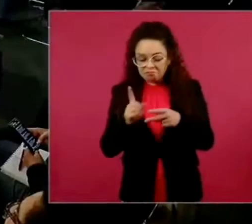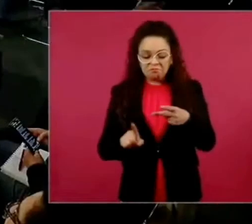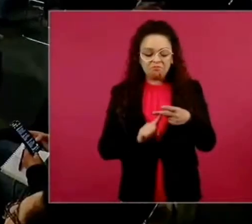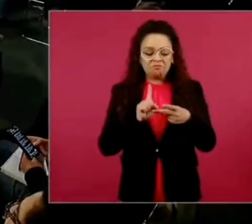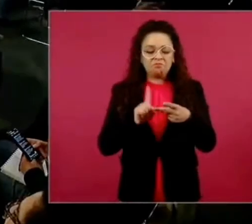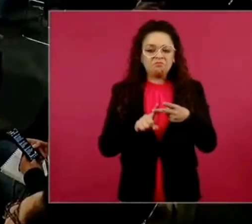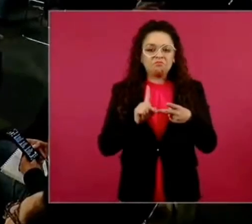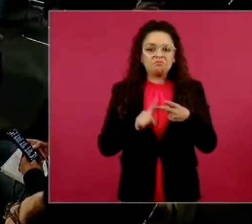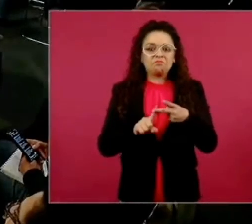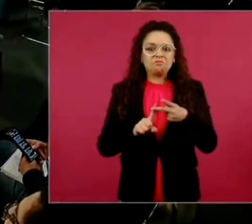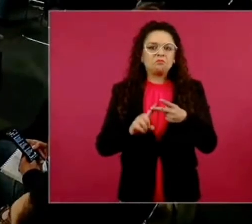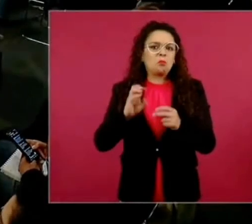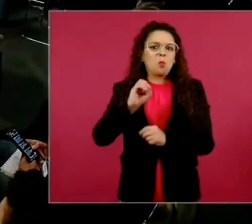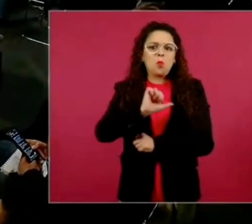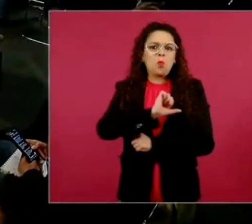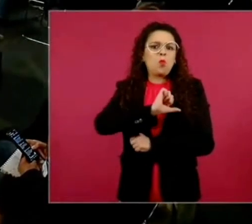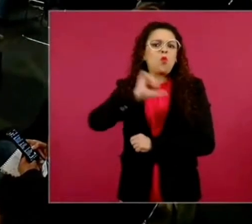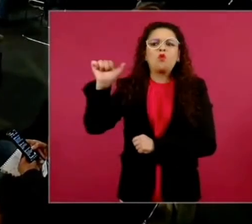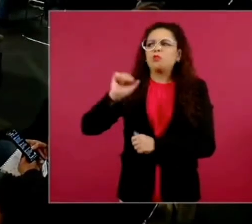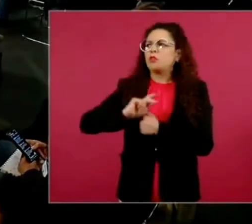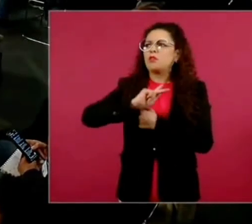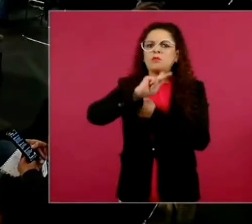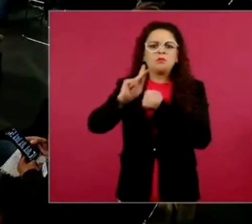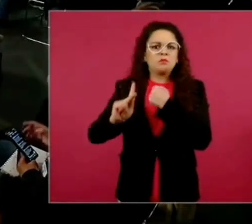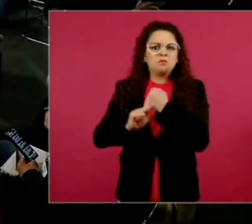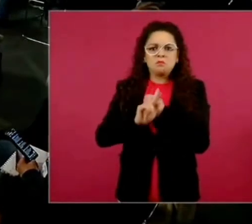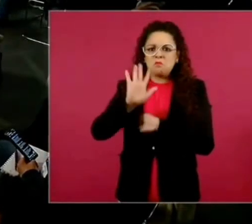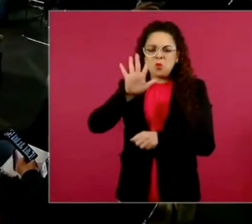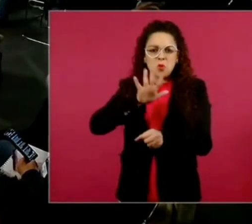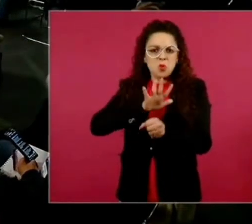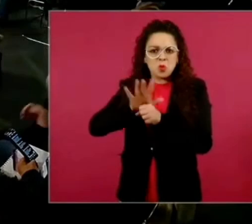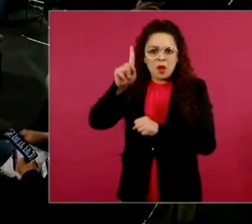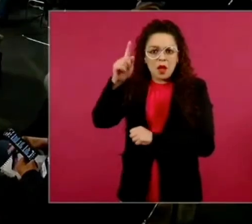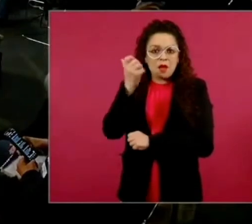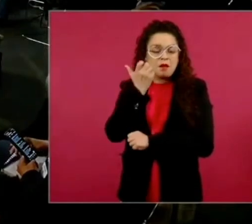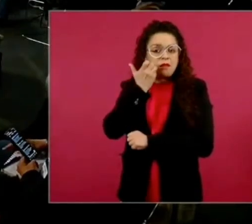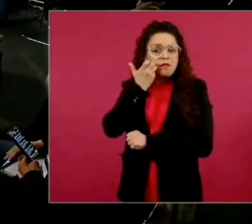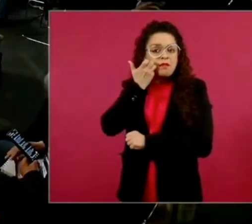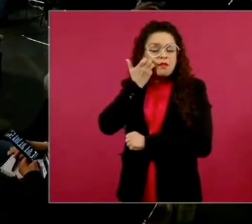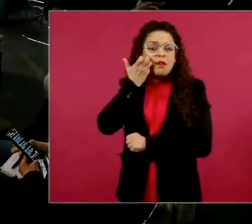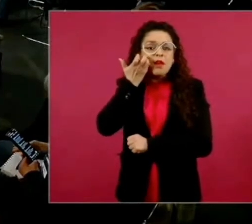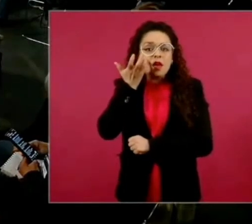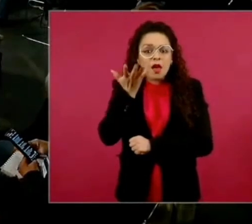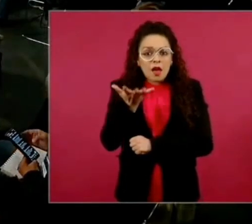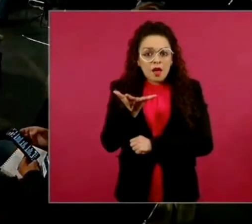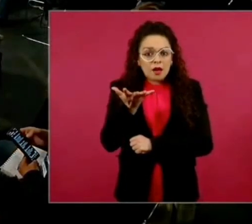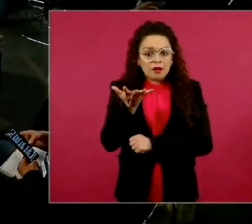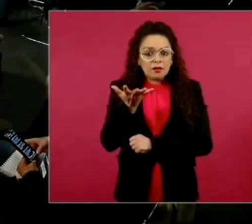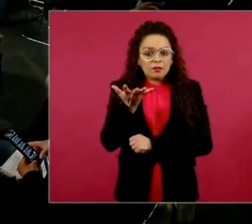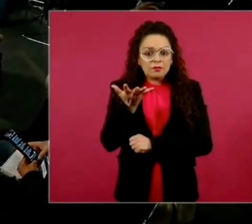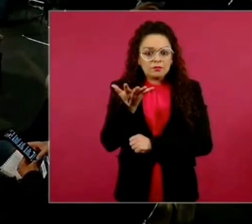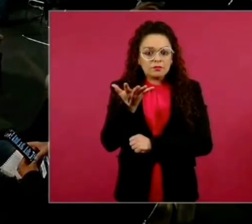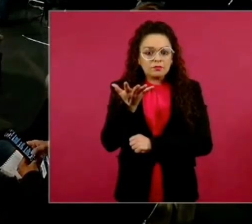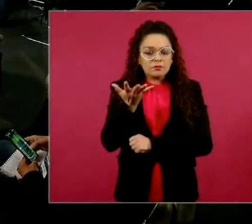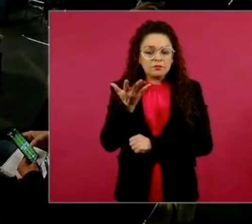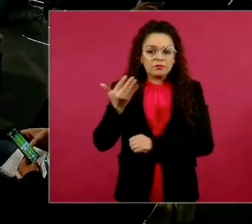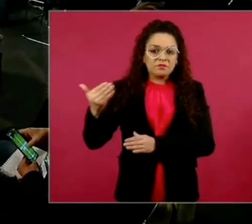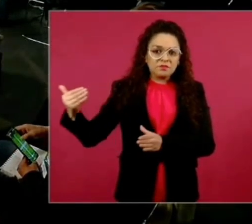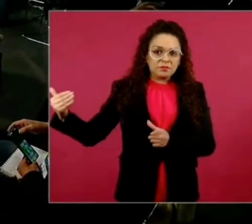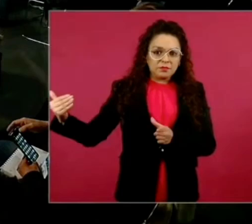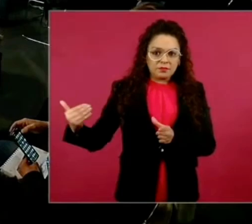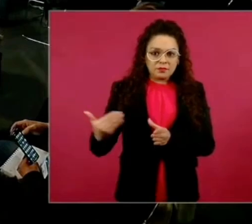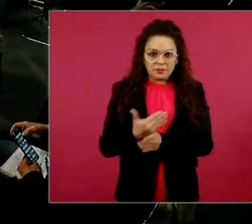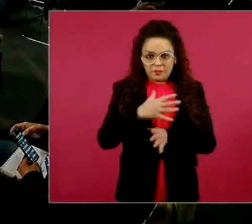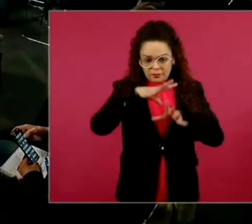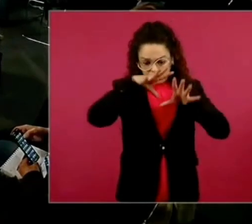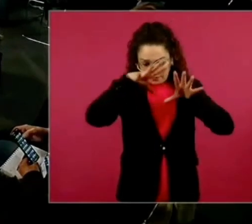o cualquier otra nación se apodera de algún punto de nuestro